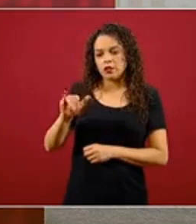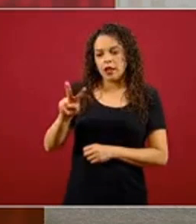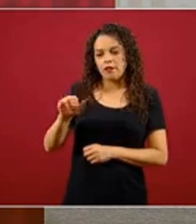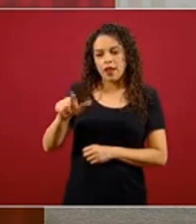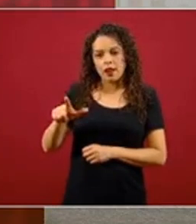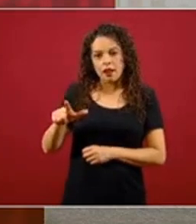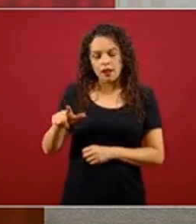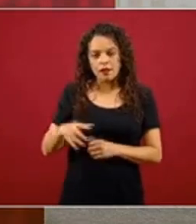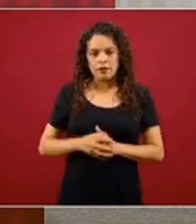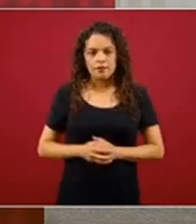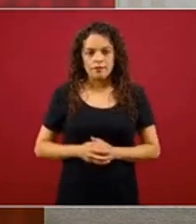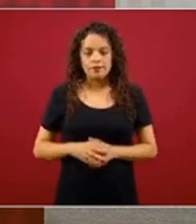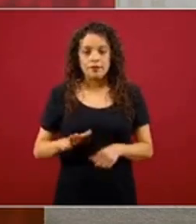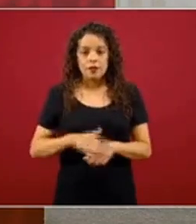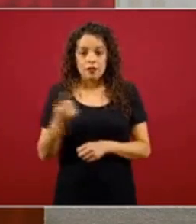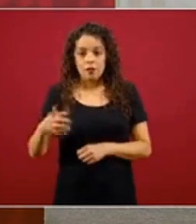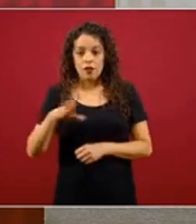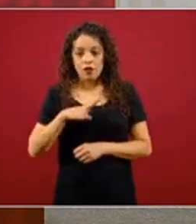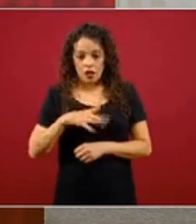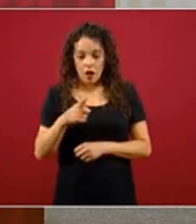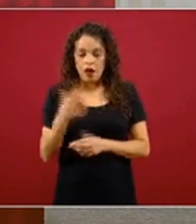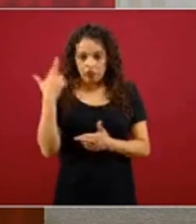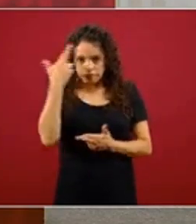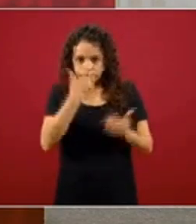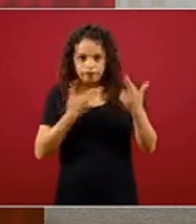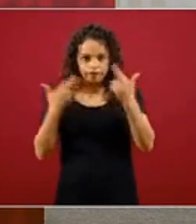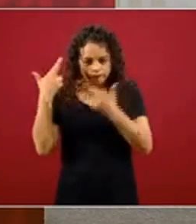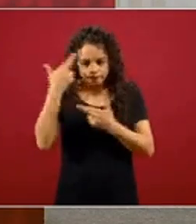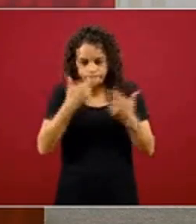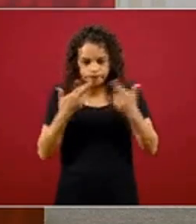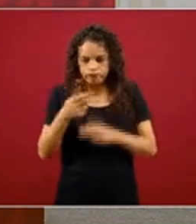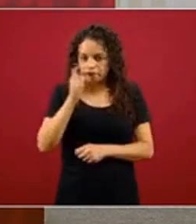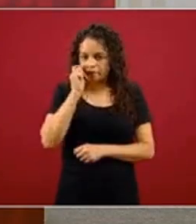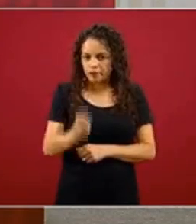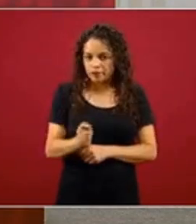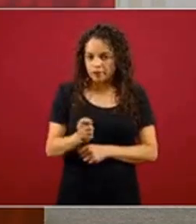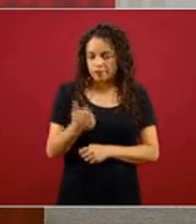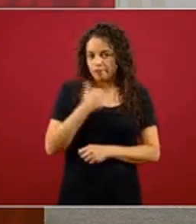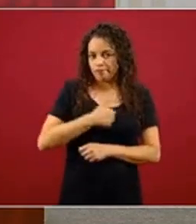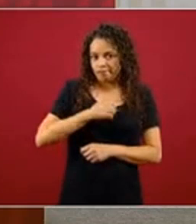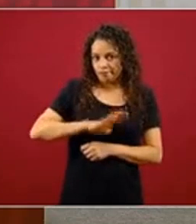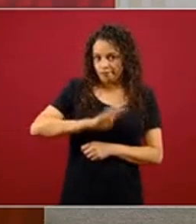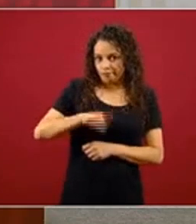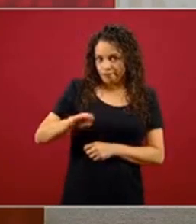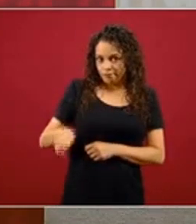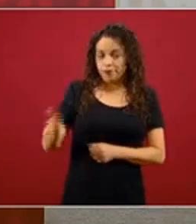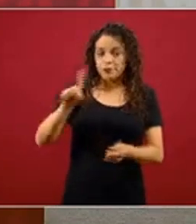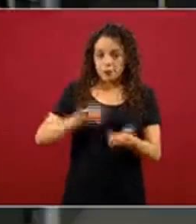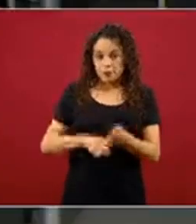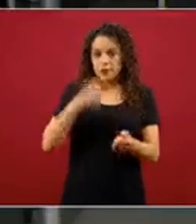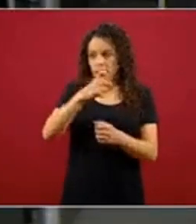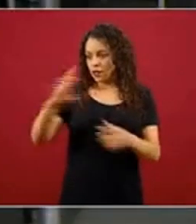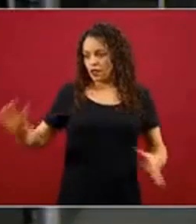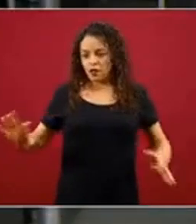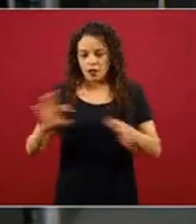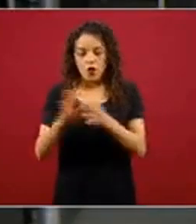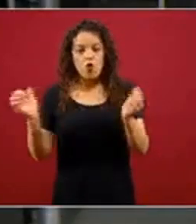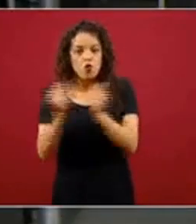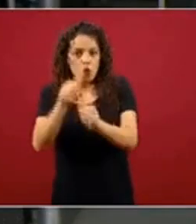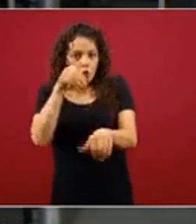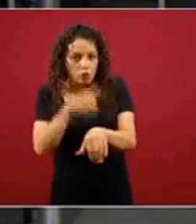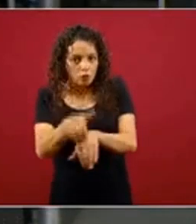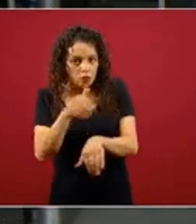un modelo de análisis de la mortalidad que incluye estos números, y entonces en una investigación